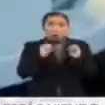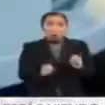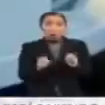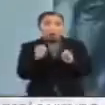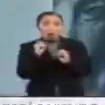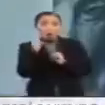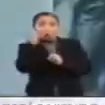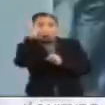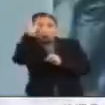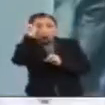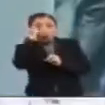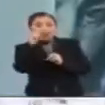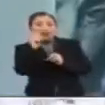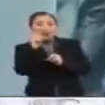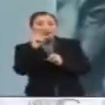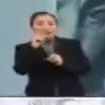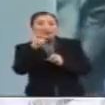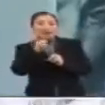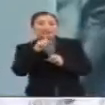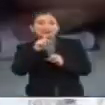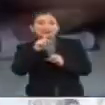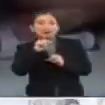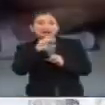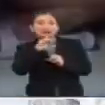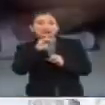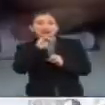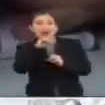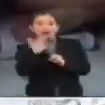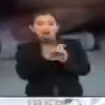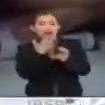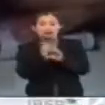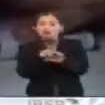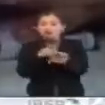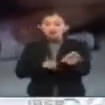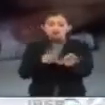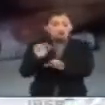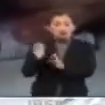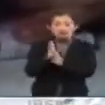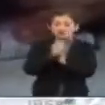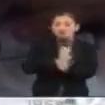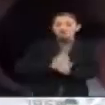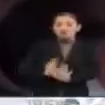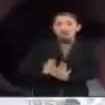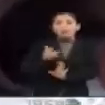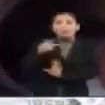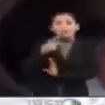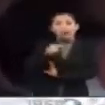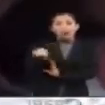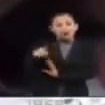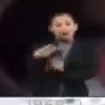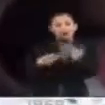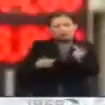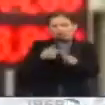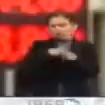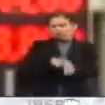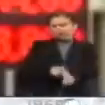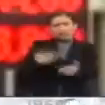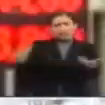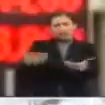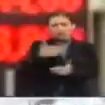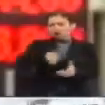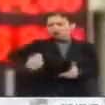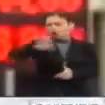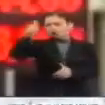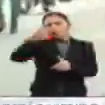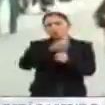el Tratado Transpacífico, donde también Estados Unidos no va a estar participando? Sin embargo, pues se planea que se lleve a cabo con